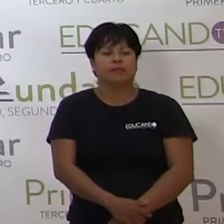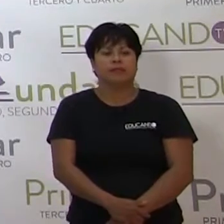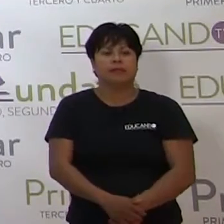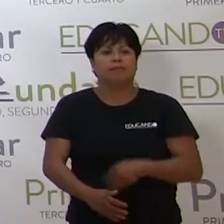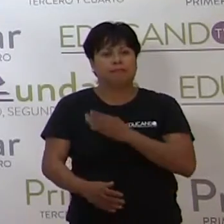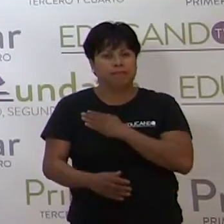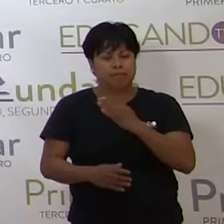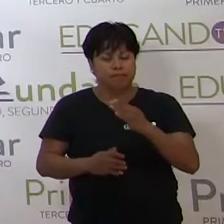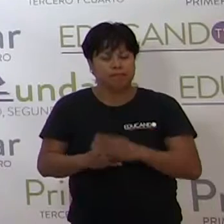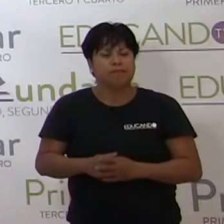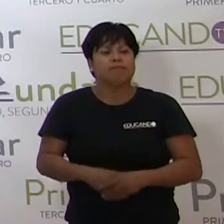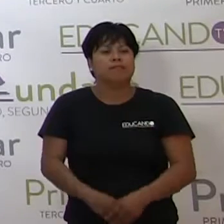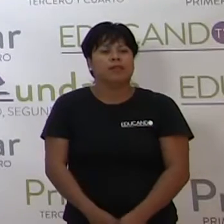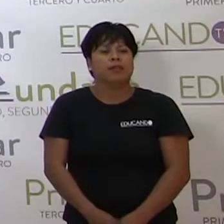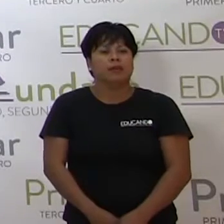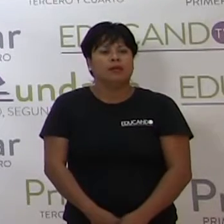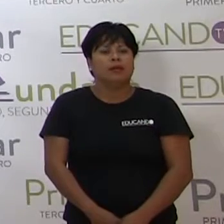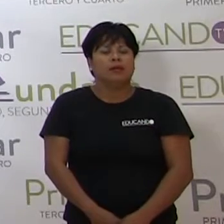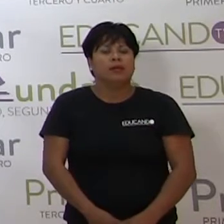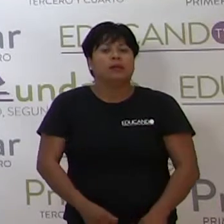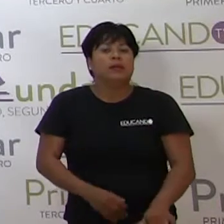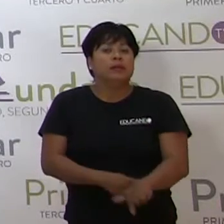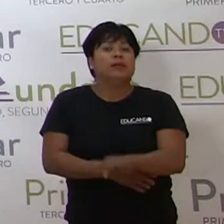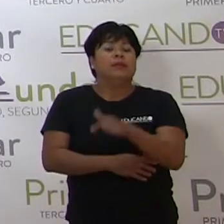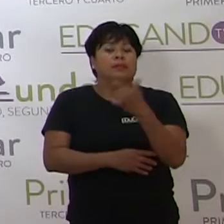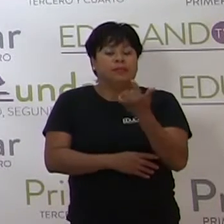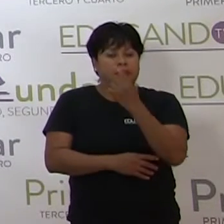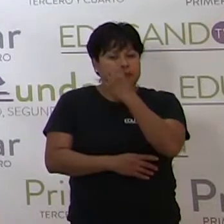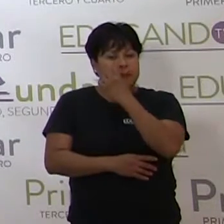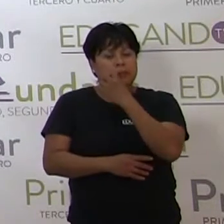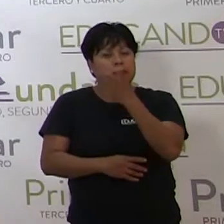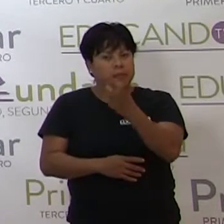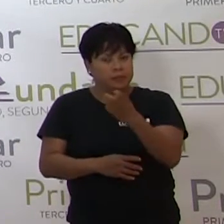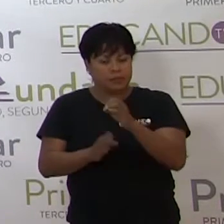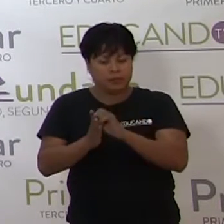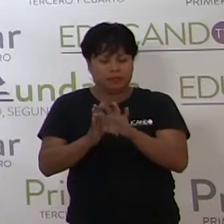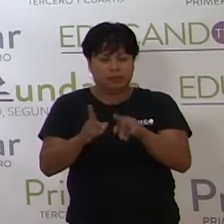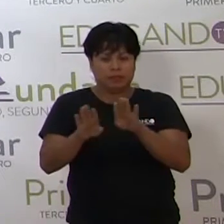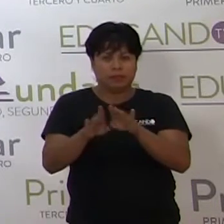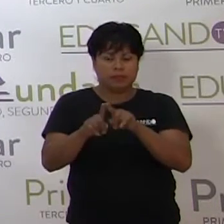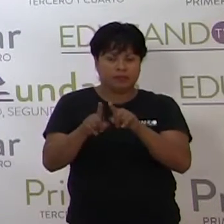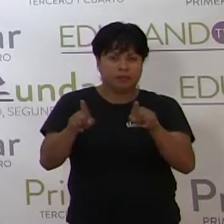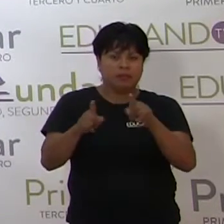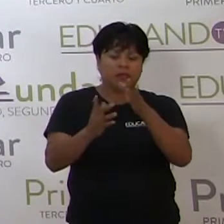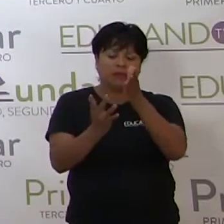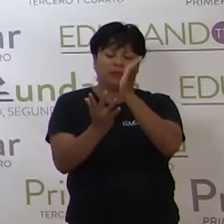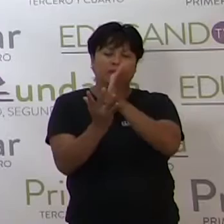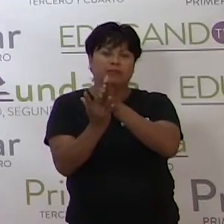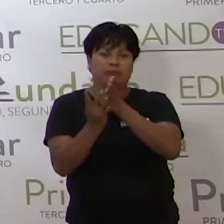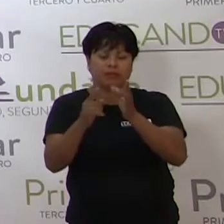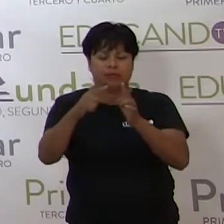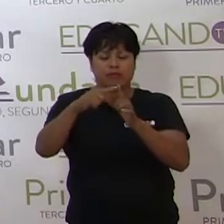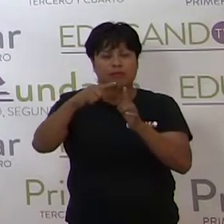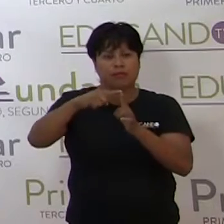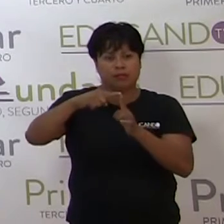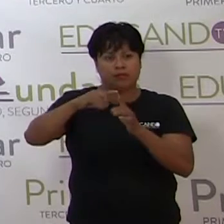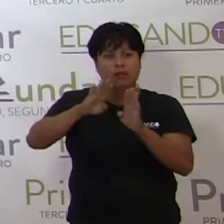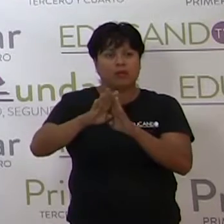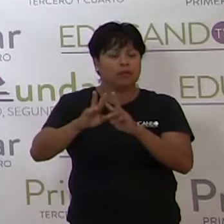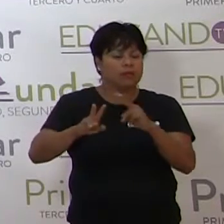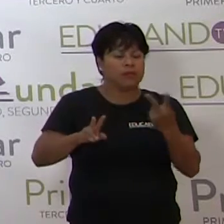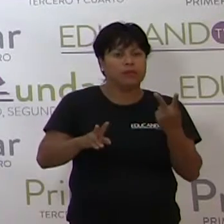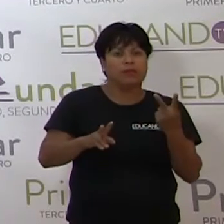Bueno, el 12 por esta línea está dividiendo. ¿Cómo va a pasar del otro